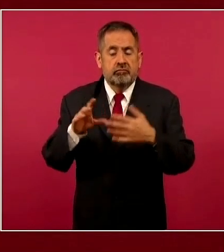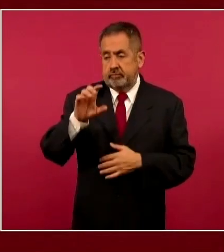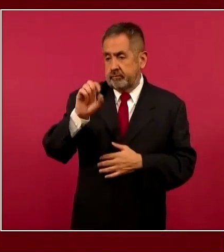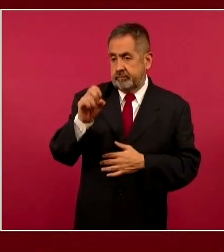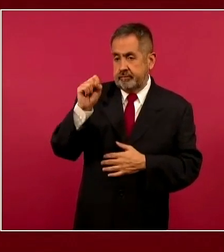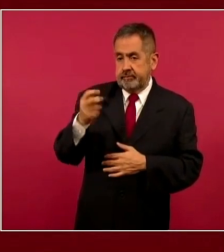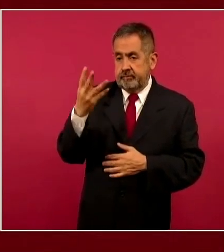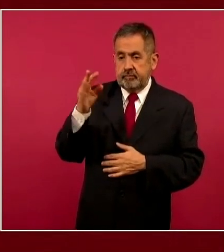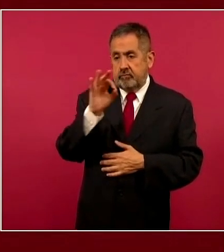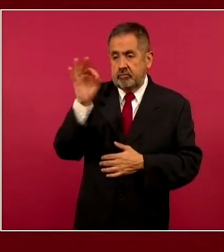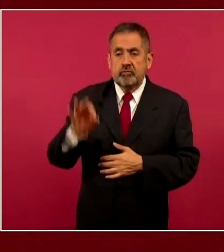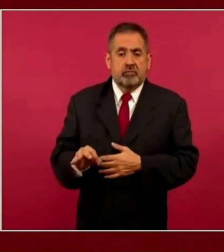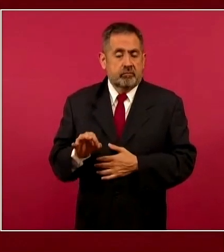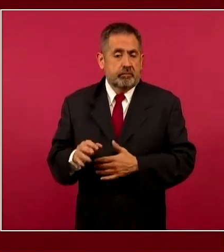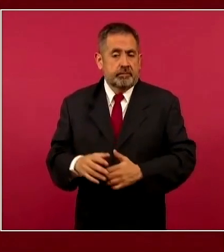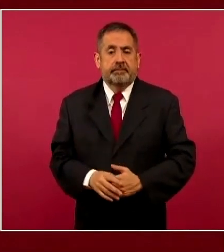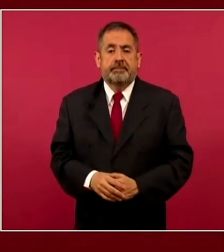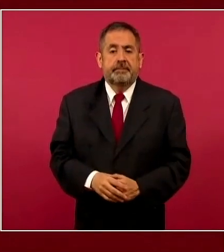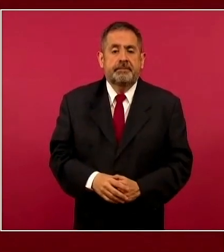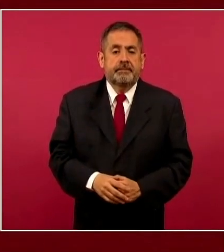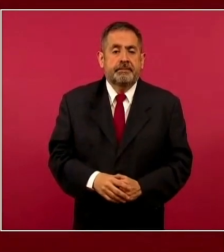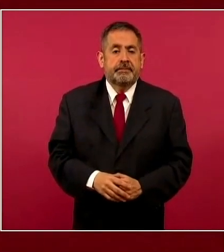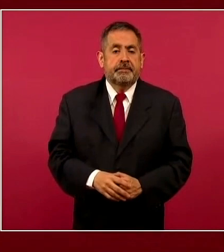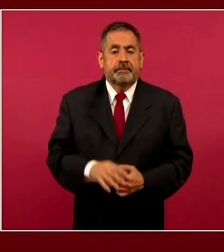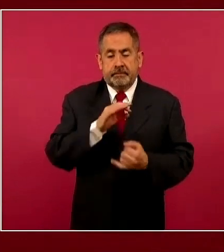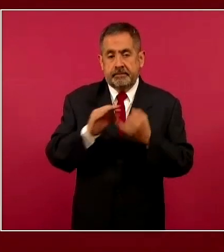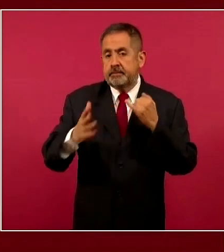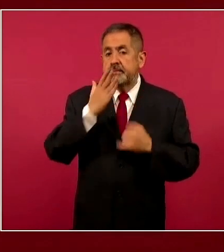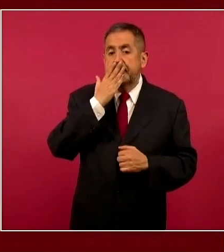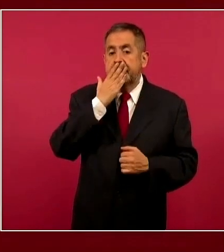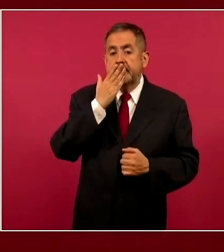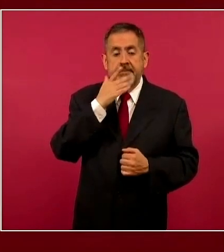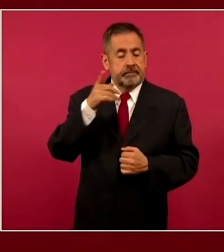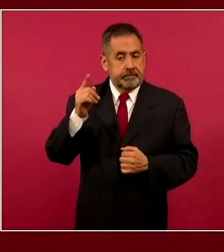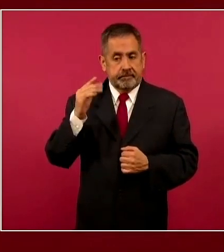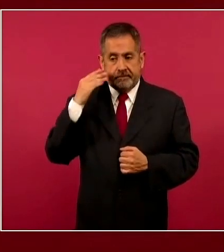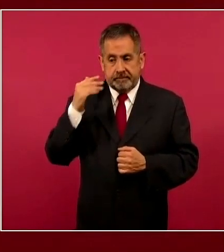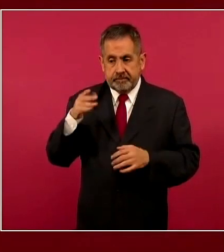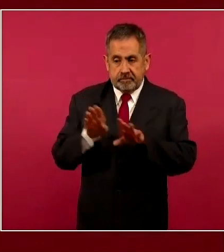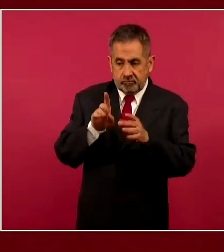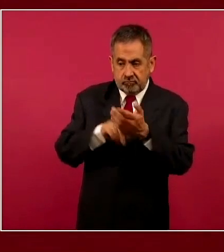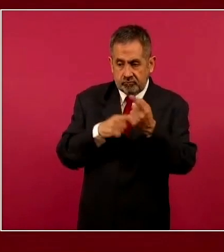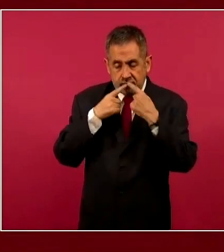del gasto del 64%. Y Sinaloa, donde se estaban operando